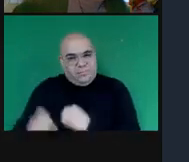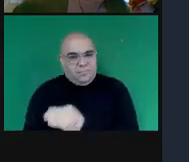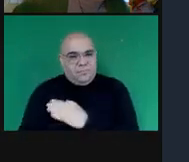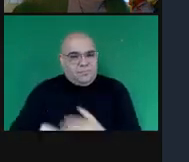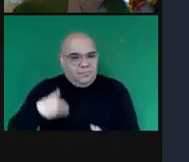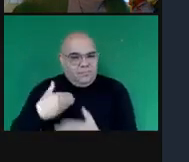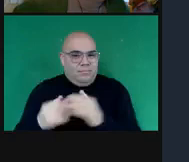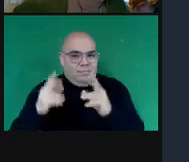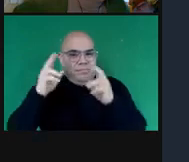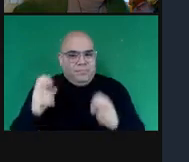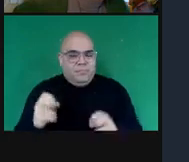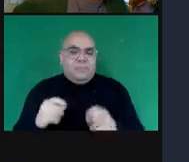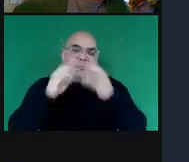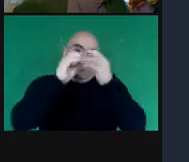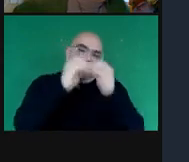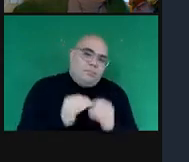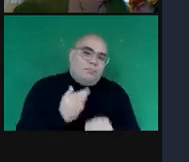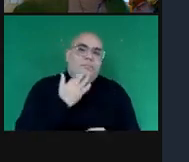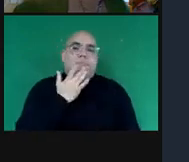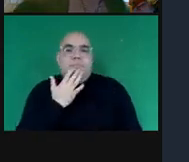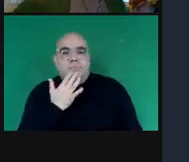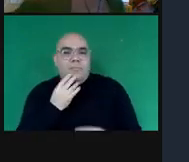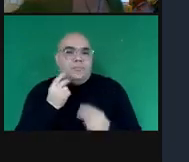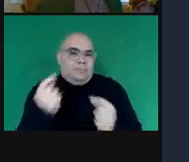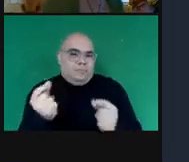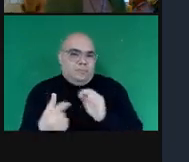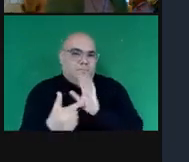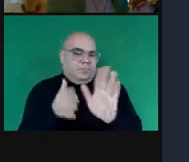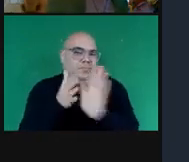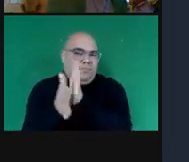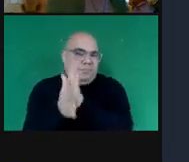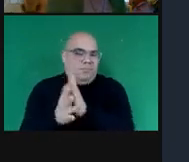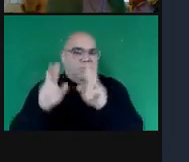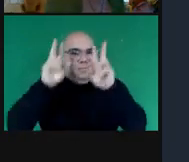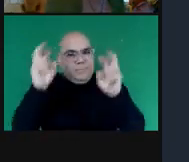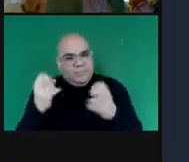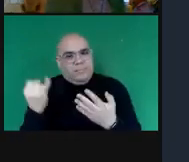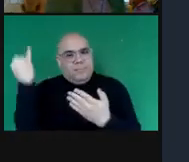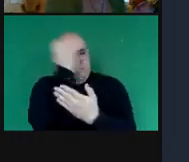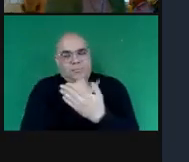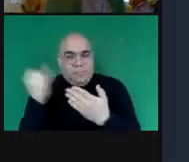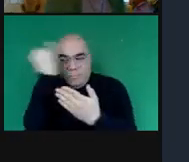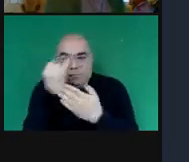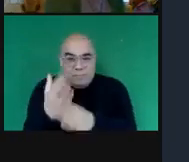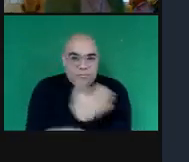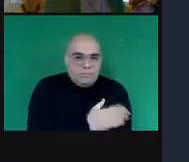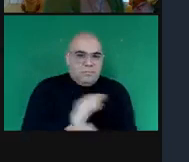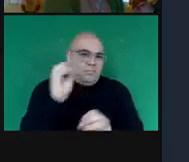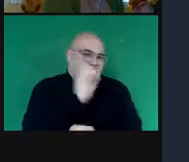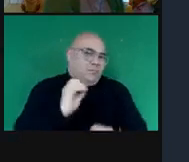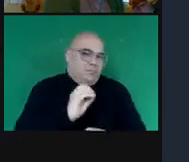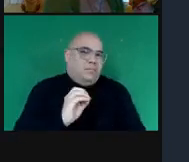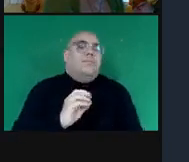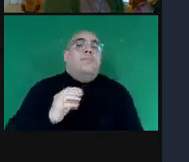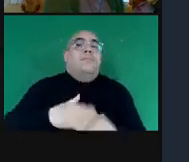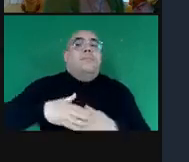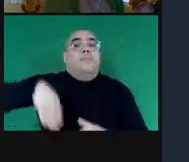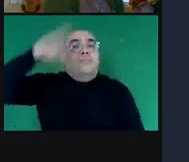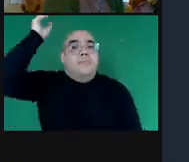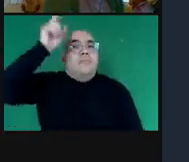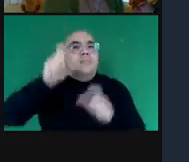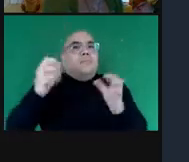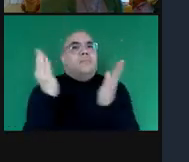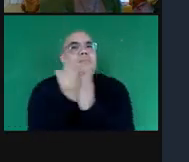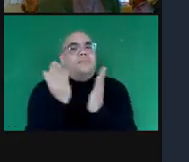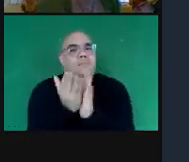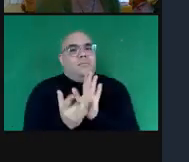el color y la forma, rápidamente, sin hacer dibujos preparatorios. La mayoría de los estudiantes no sabe que